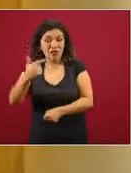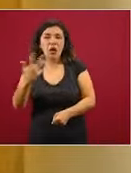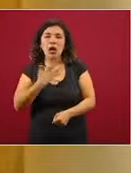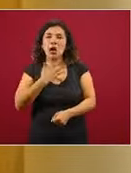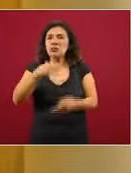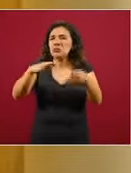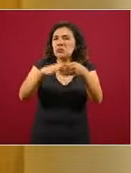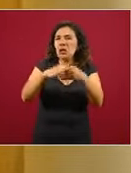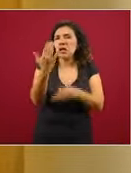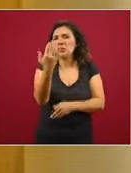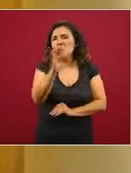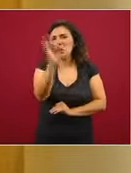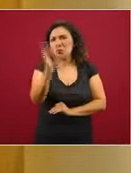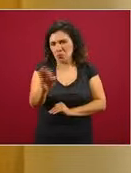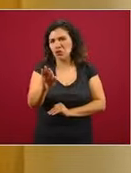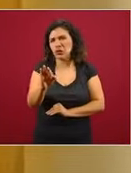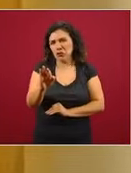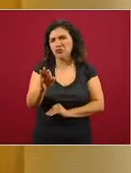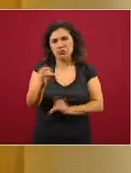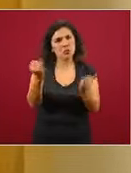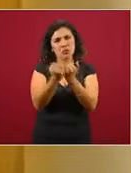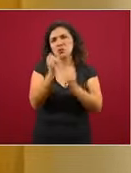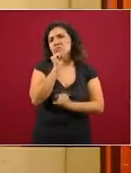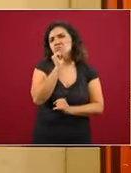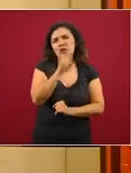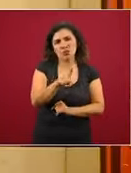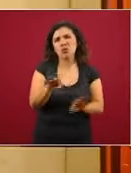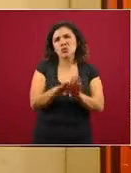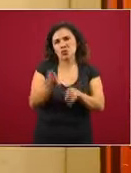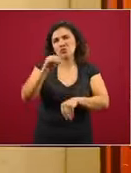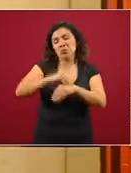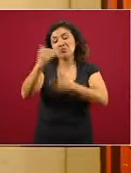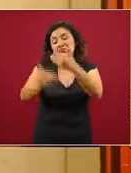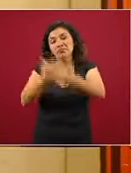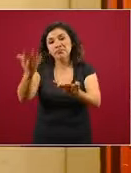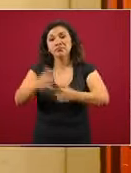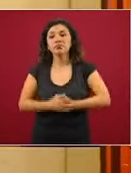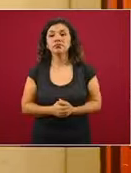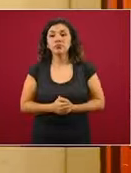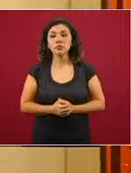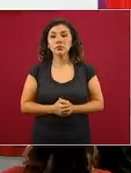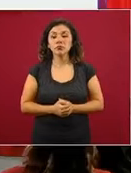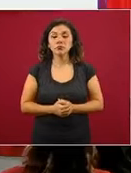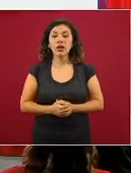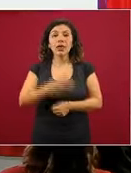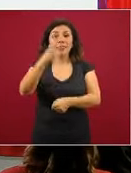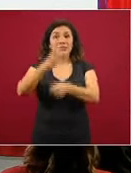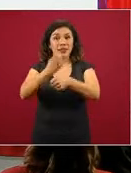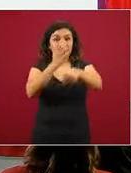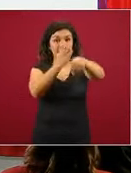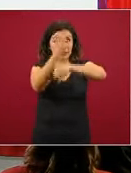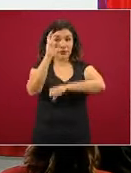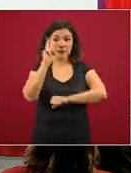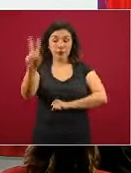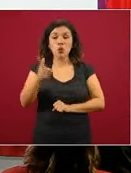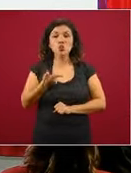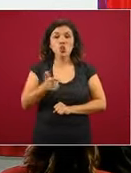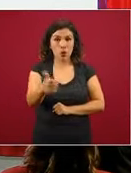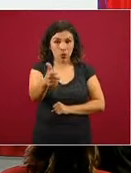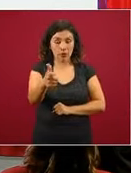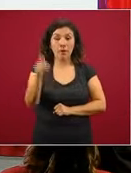del 50%. Vamos a ver esto también cómo se comporta. Pasemos al tercer estado,